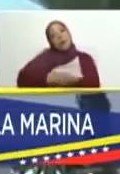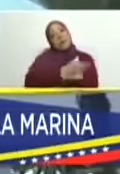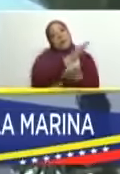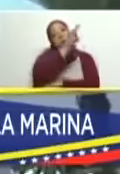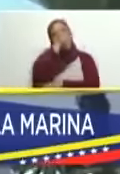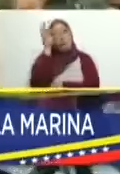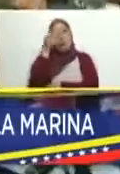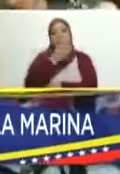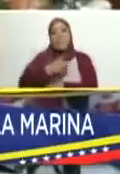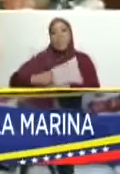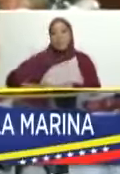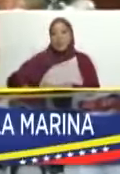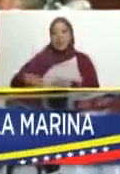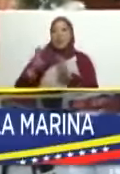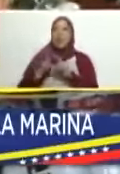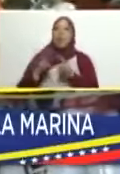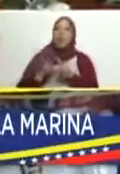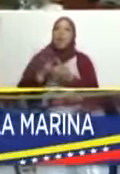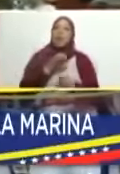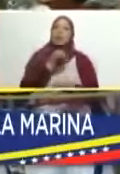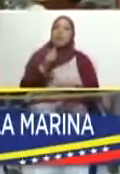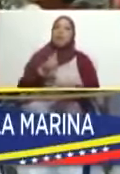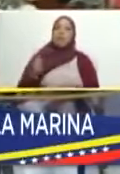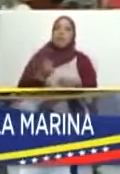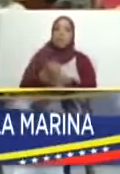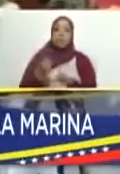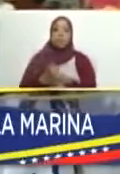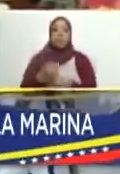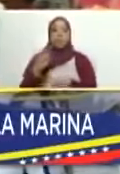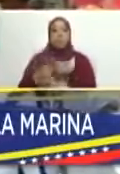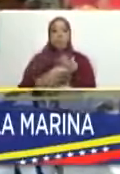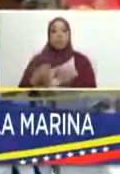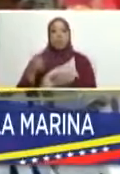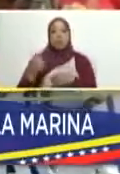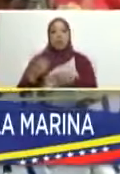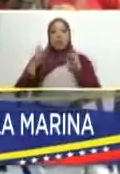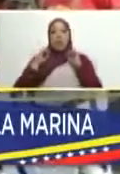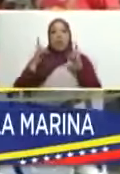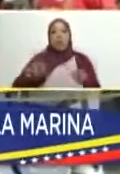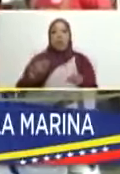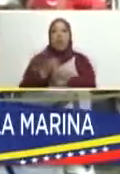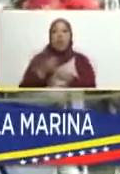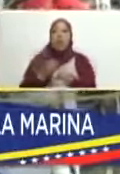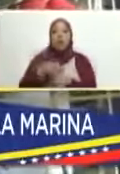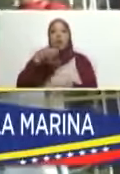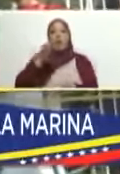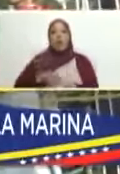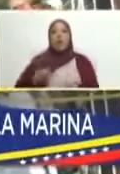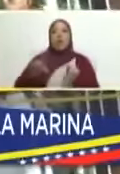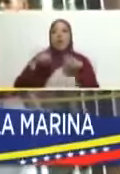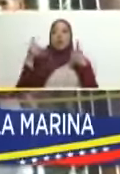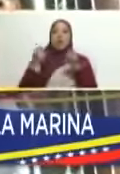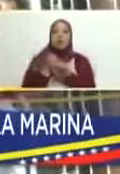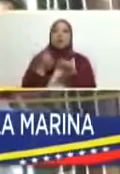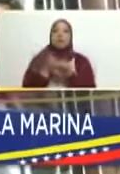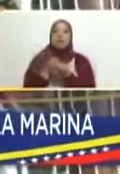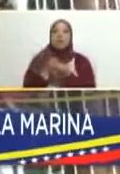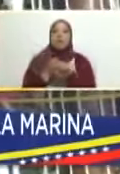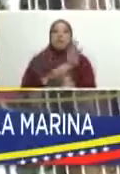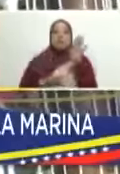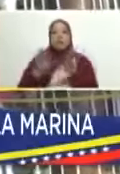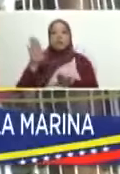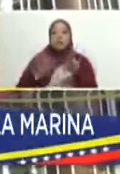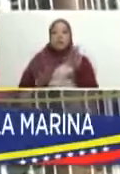venezolano precisamente conoce cada uno de estos espacios. Cada etapa del bulevar tendrá un ícono. El Estado de La Guaira se posiciona como un destino